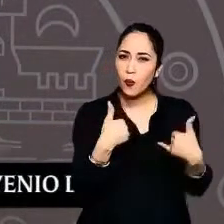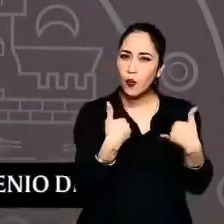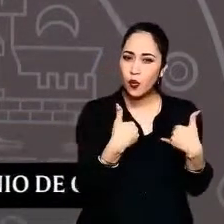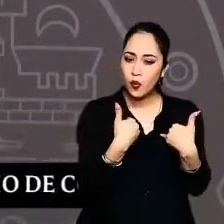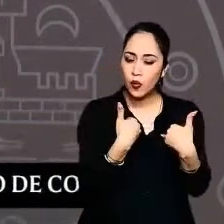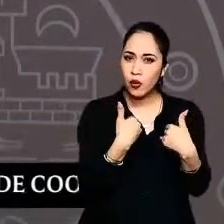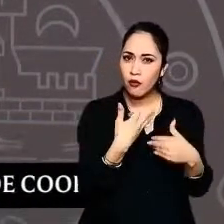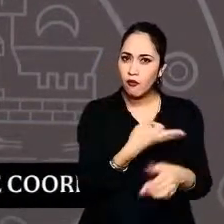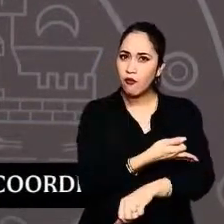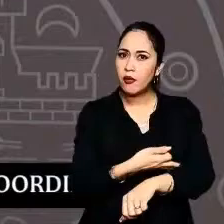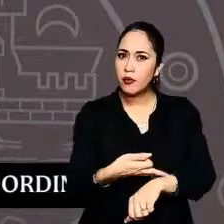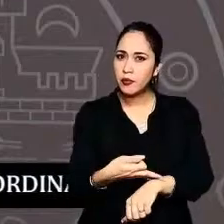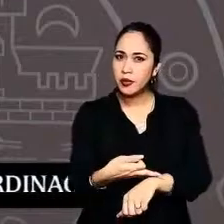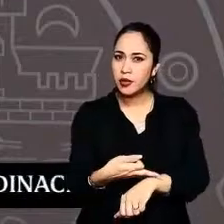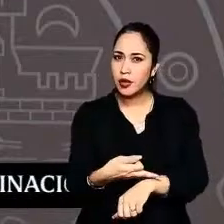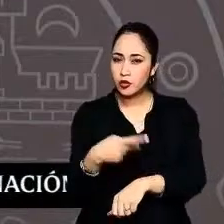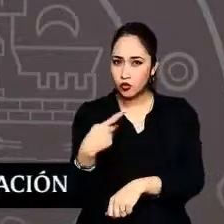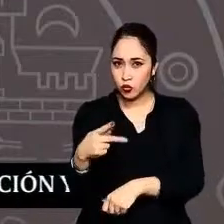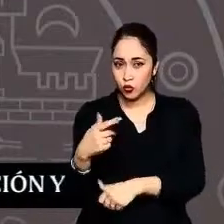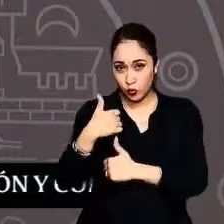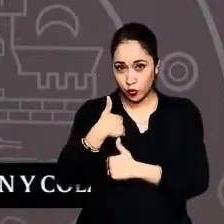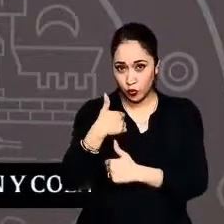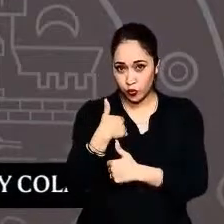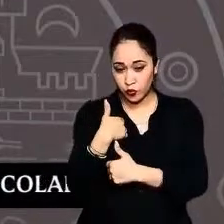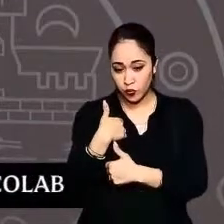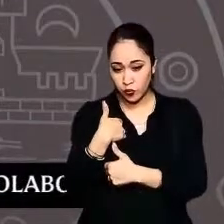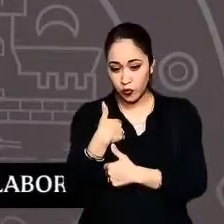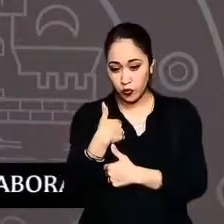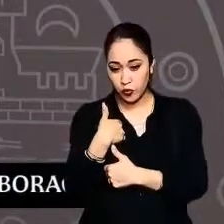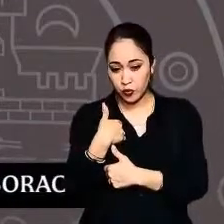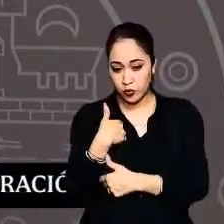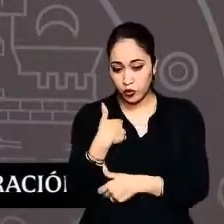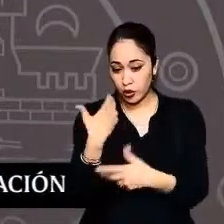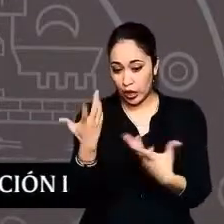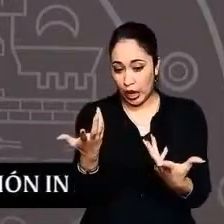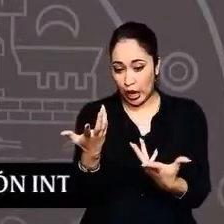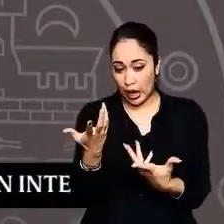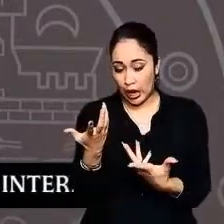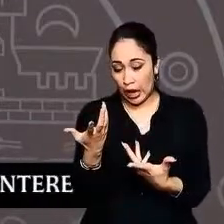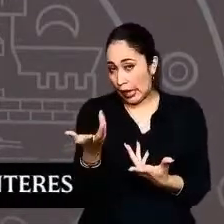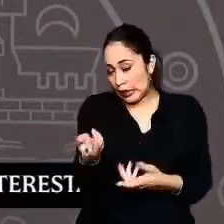de un militar, ¿verdad? Bueno, ese es